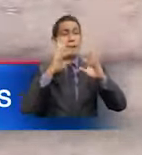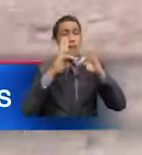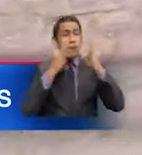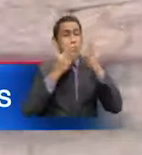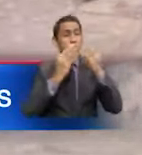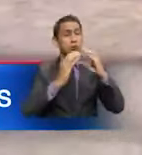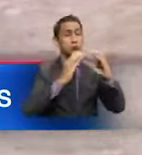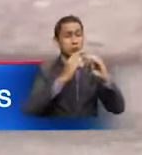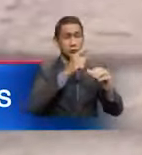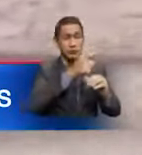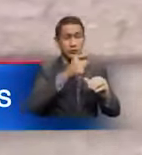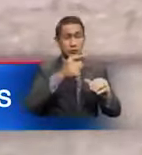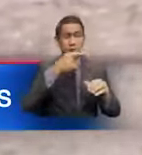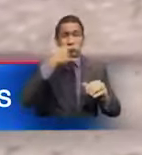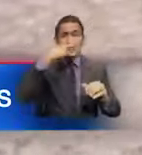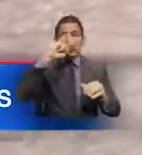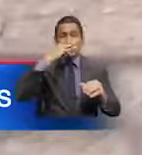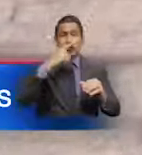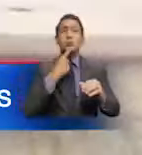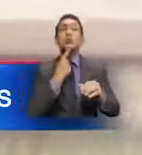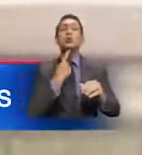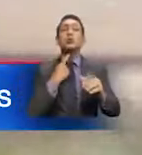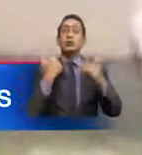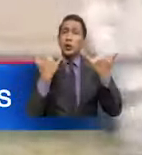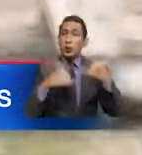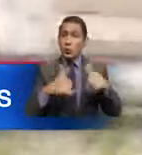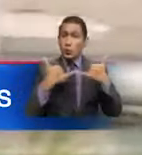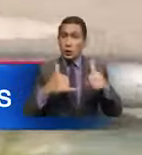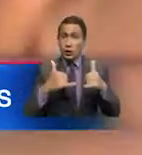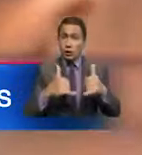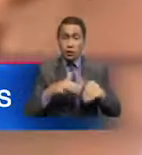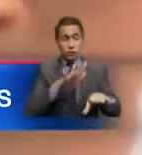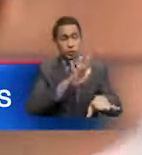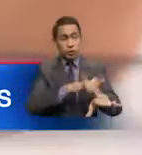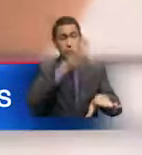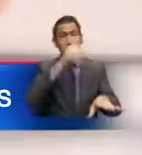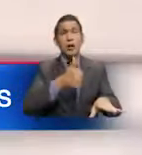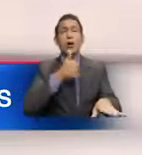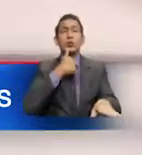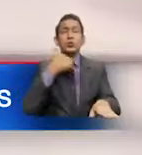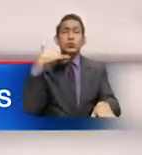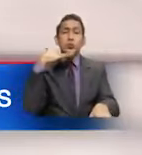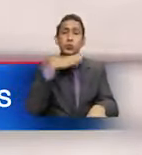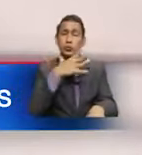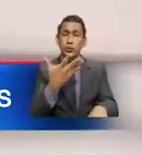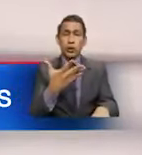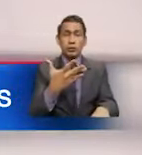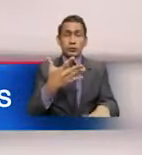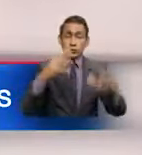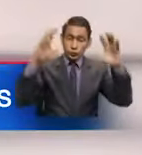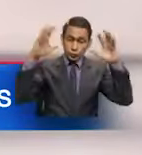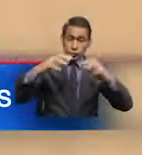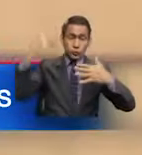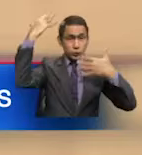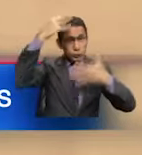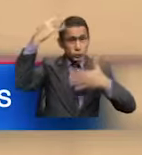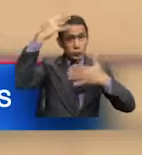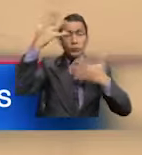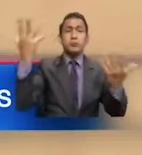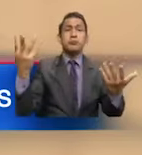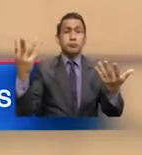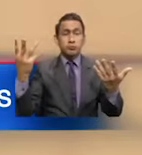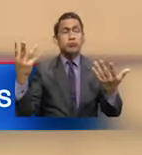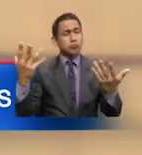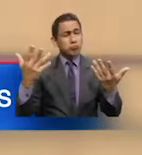A la mayoría de los niños les gusta jugar en las aguas estancadas, les gusta bañarse en la lluvia, permitir que les